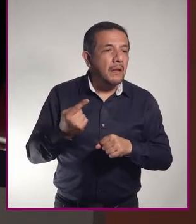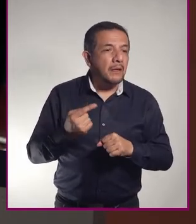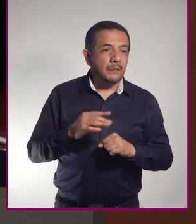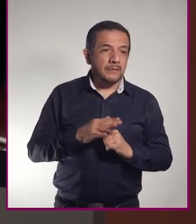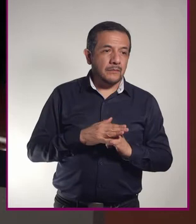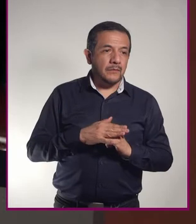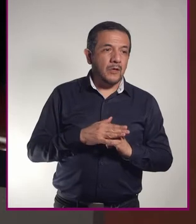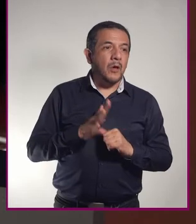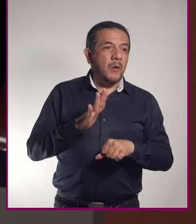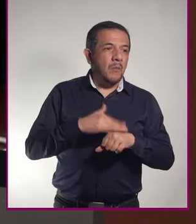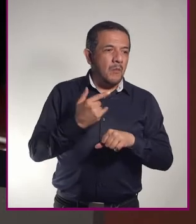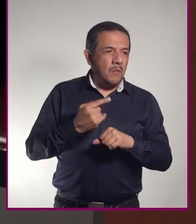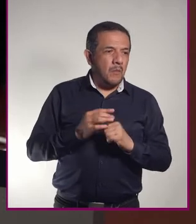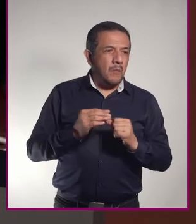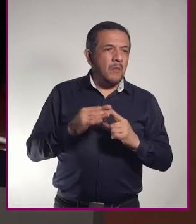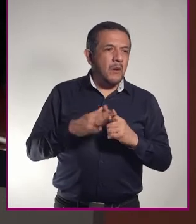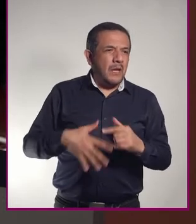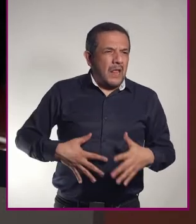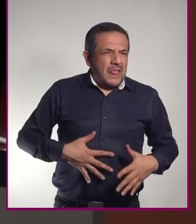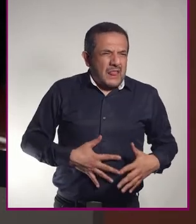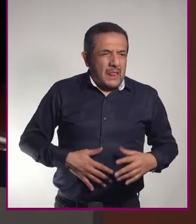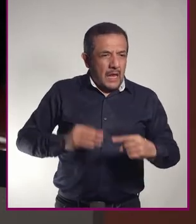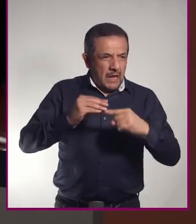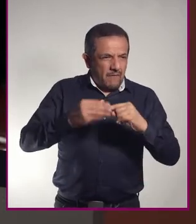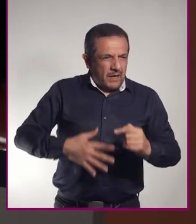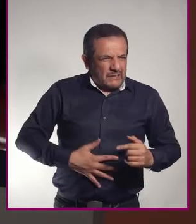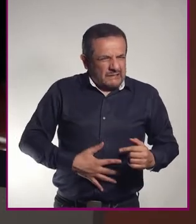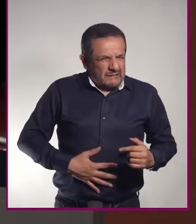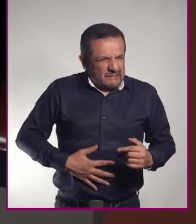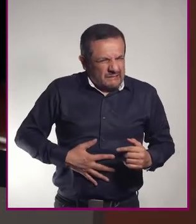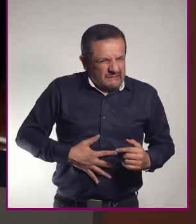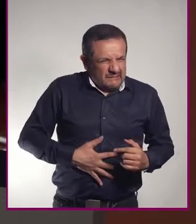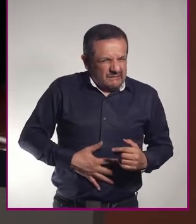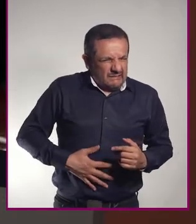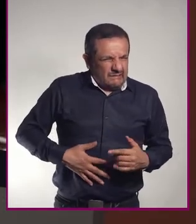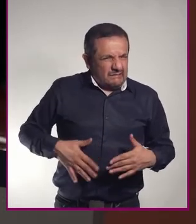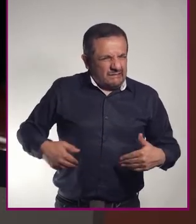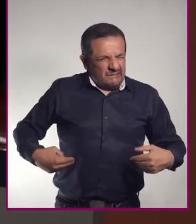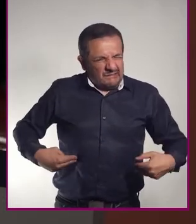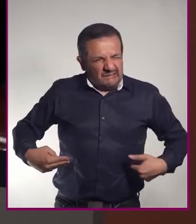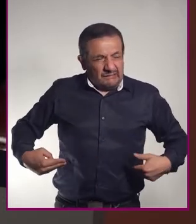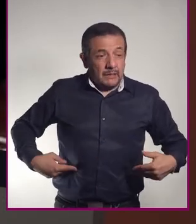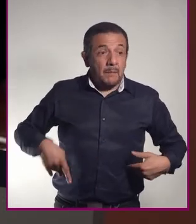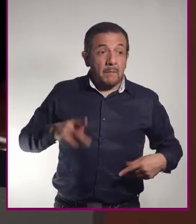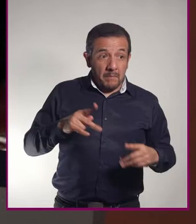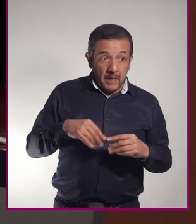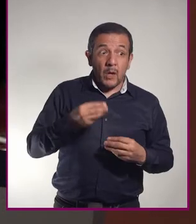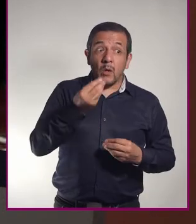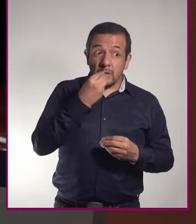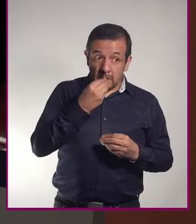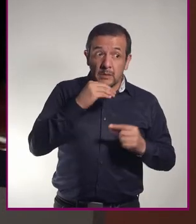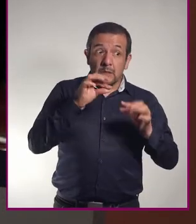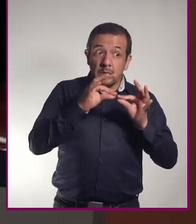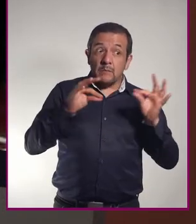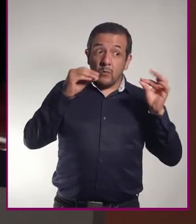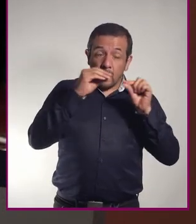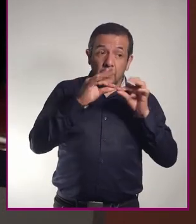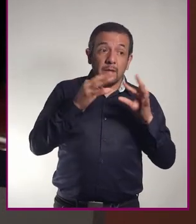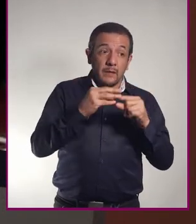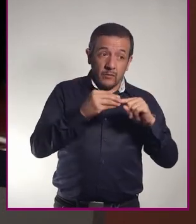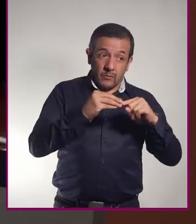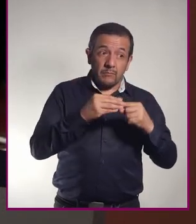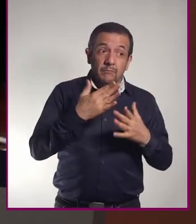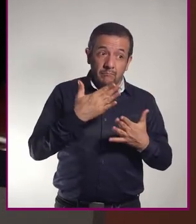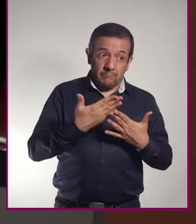a molestias gastrointestinales que puede generar. Sin embargo, es justo de las áreas de la alimentación del mexicano que requiere